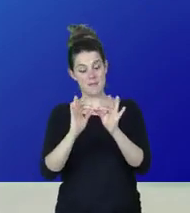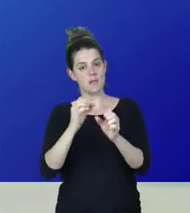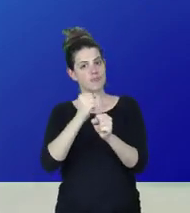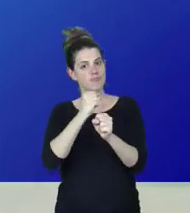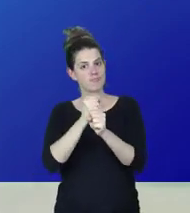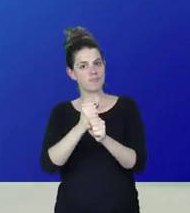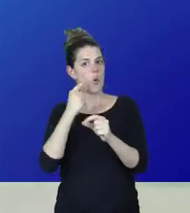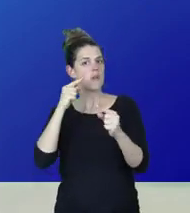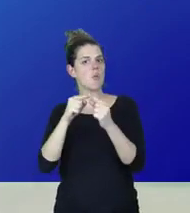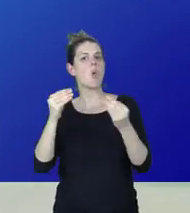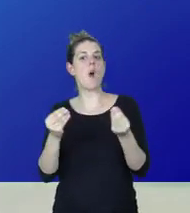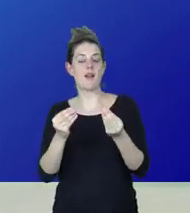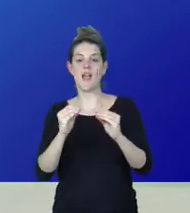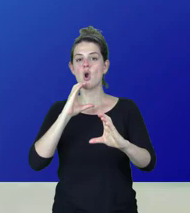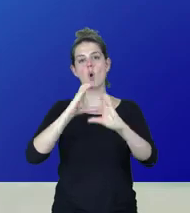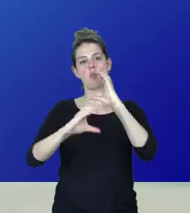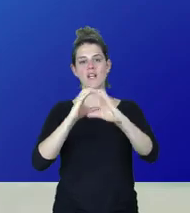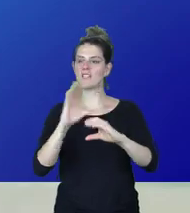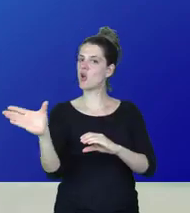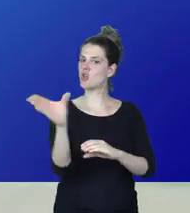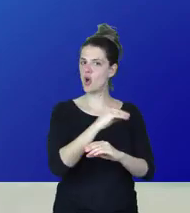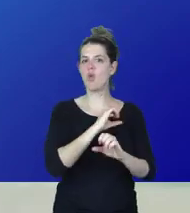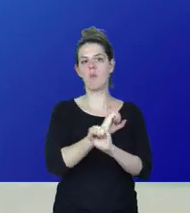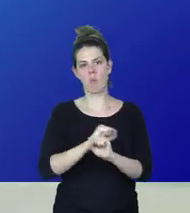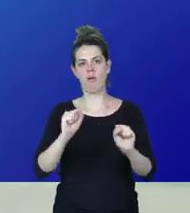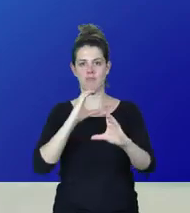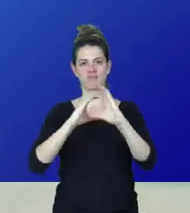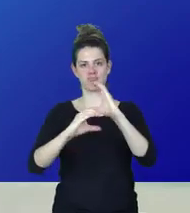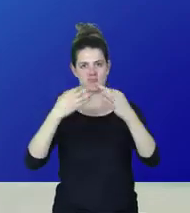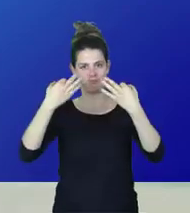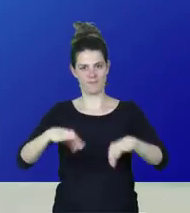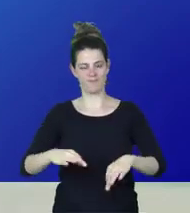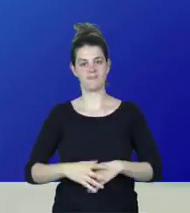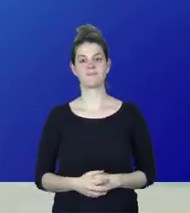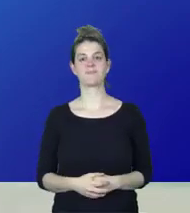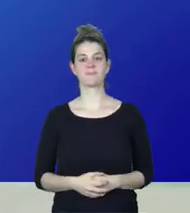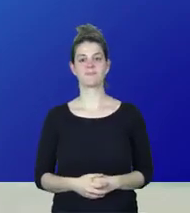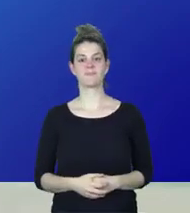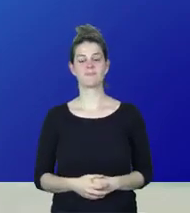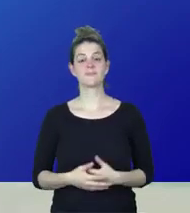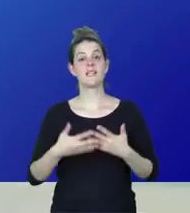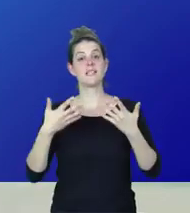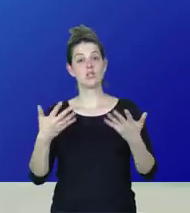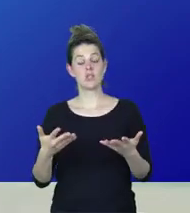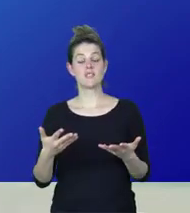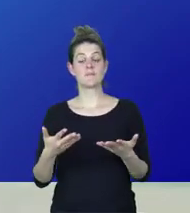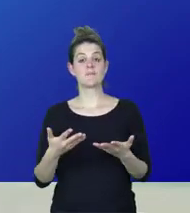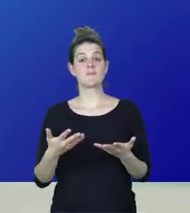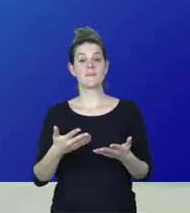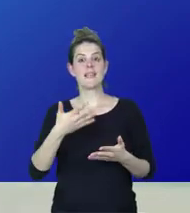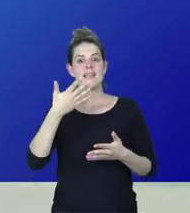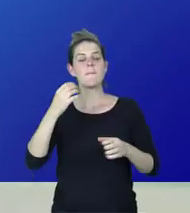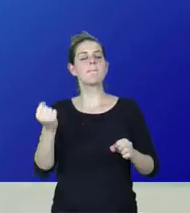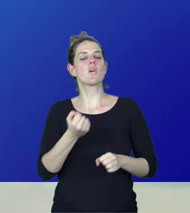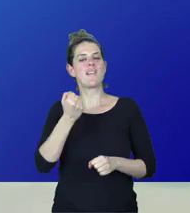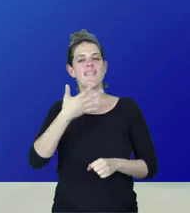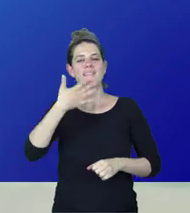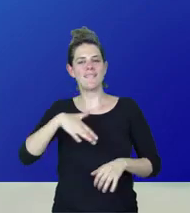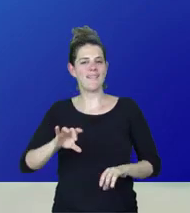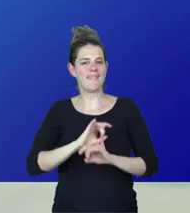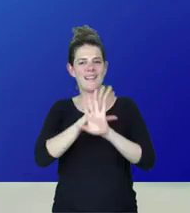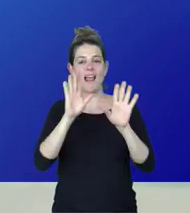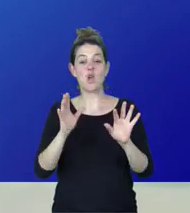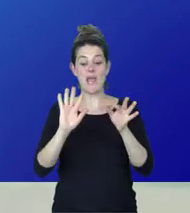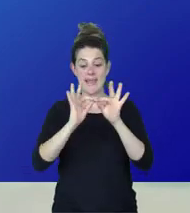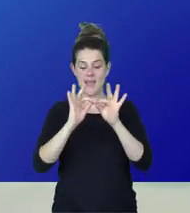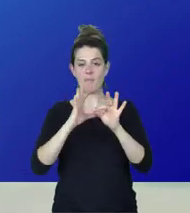puedan comunicar. Con esta apreciación primera que empezamos, tenemos que entender entonces que el intérprete en este marco tiene una función